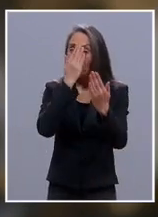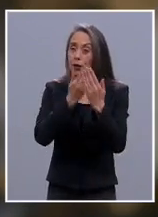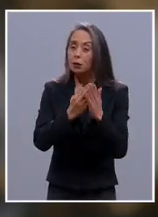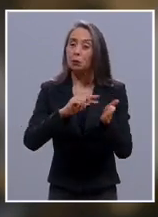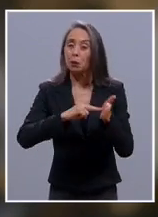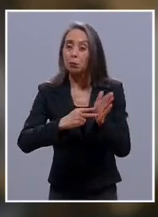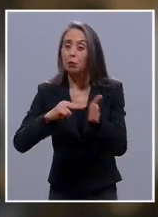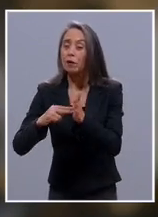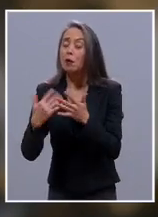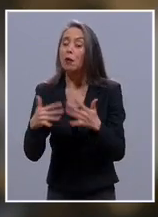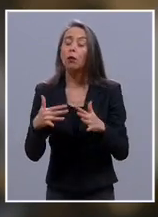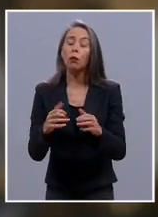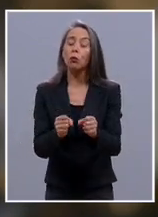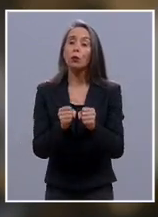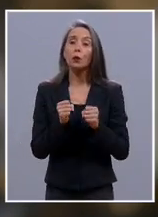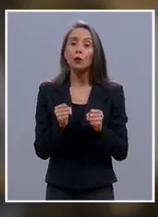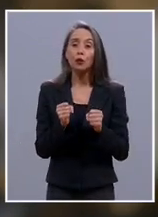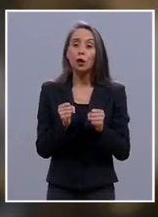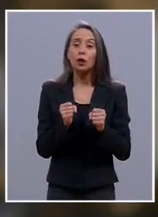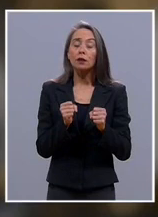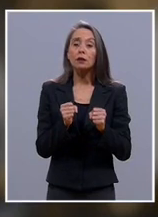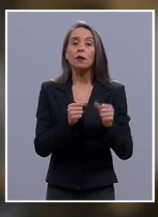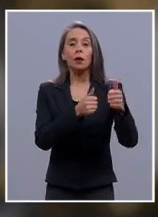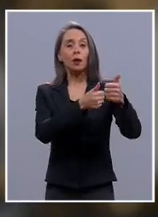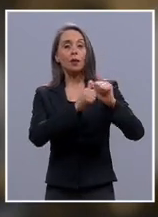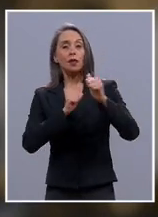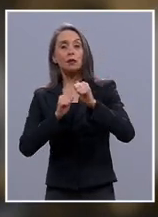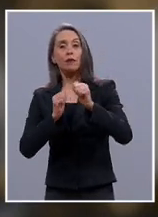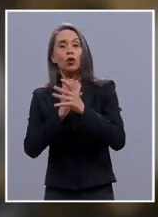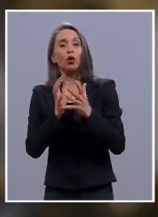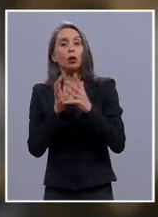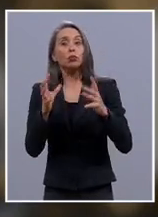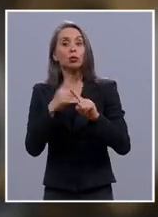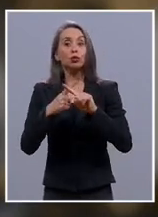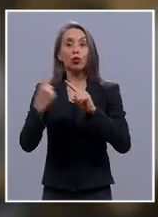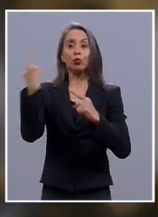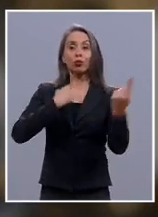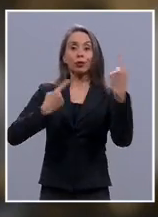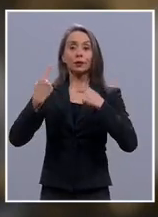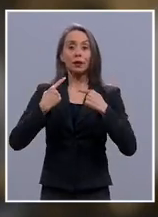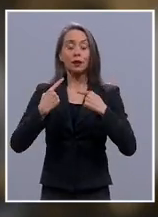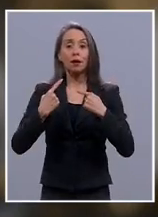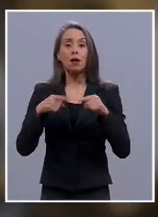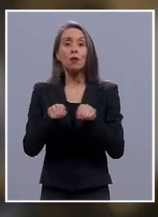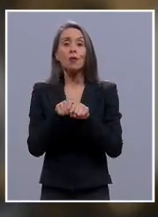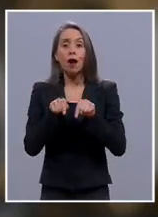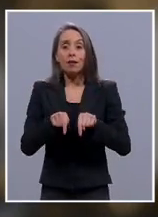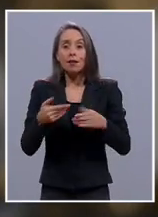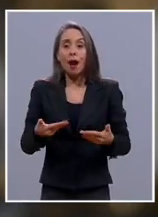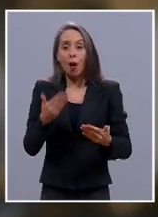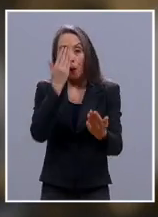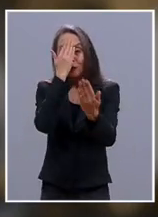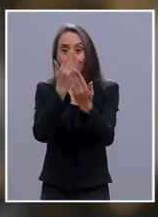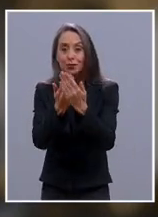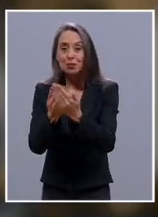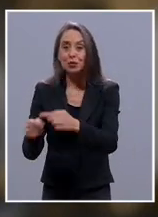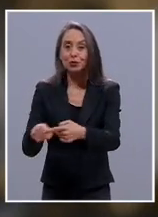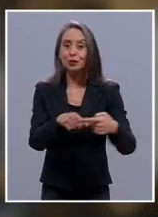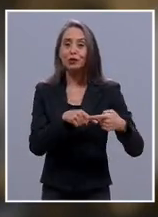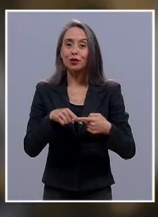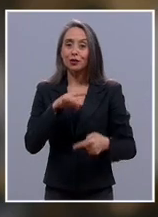tan severas y desafíos tan exigentes como los que enfrentamos hoy día en la sociedad chilena